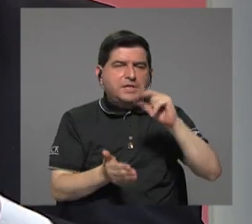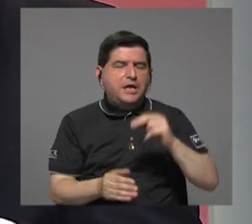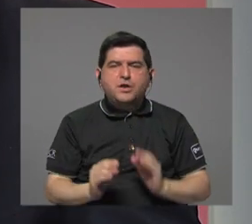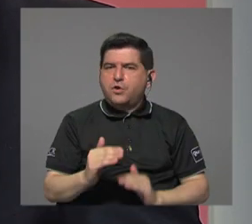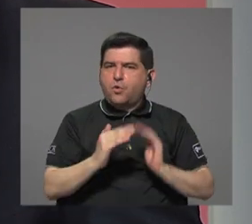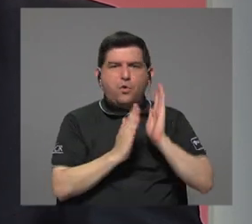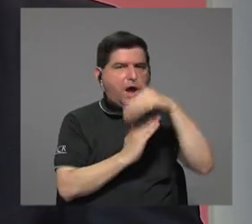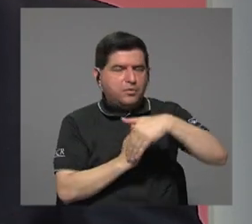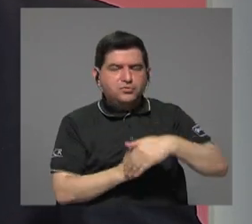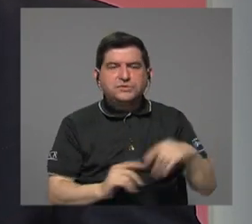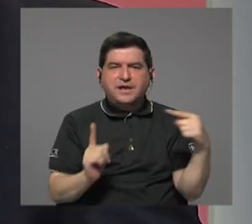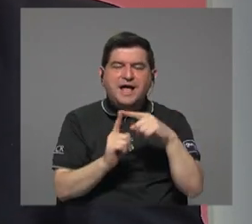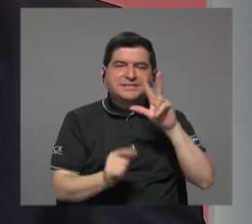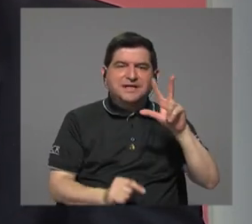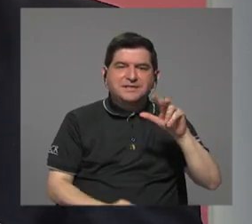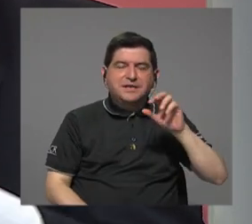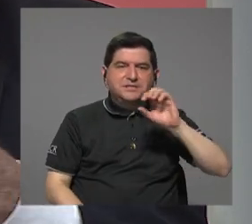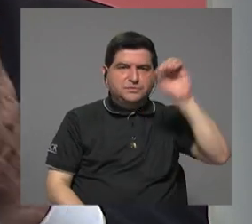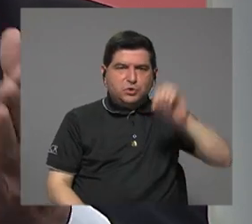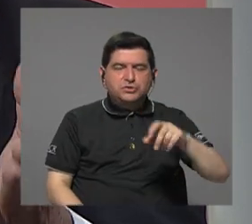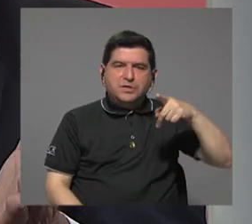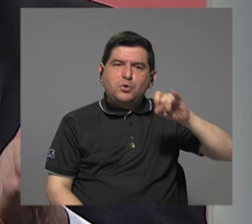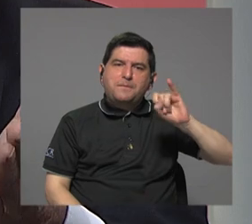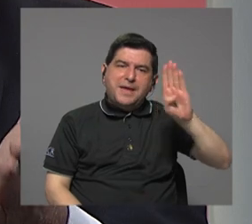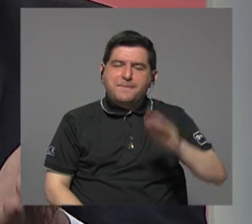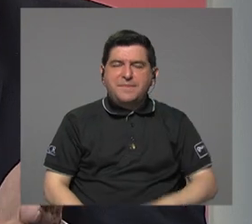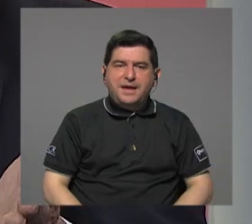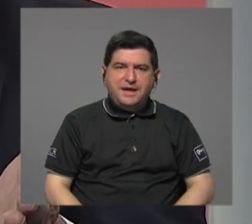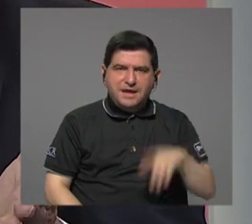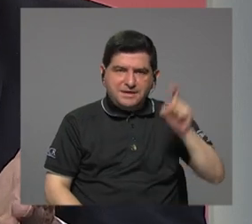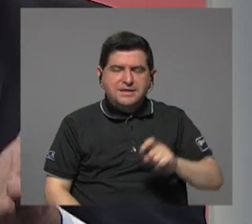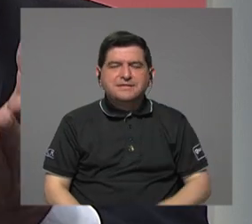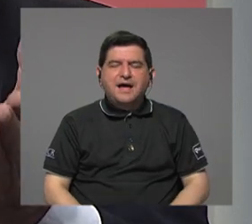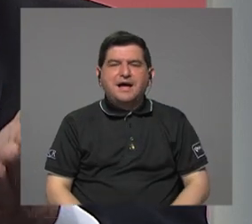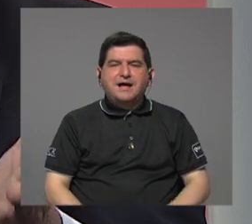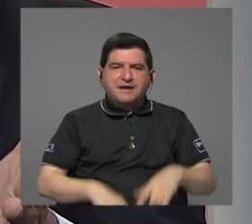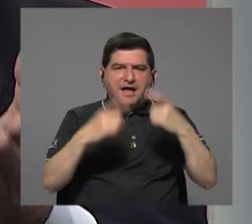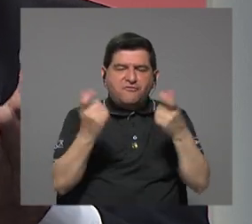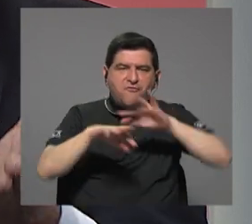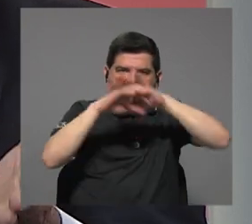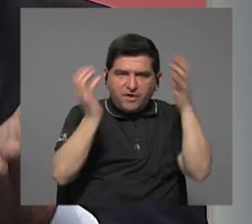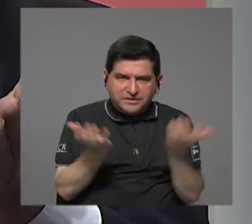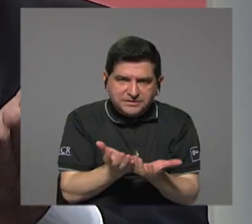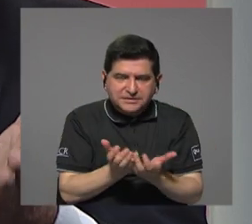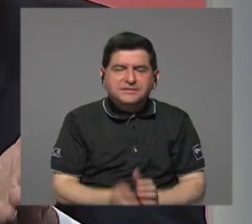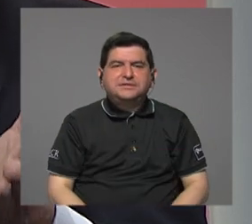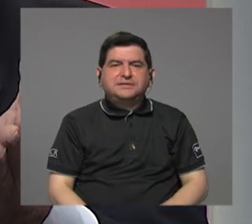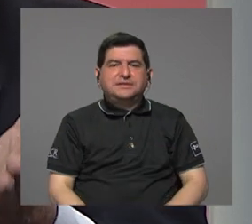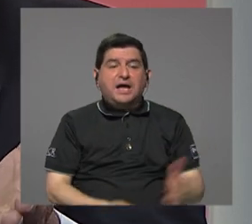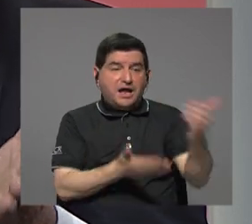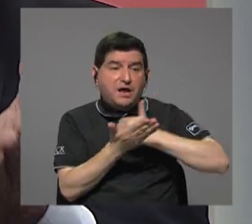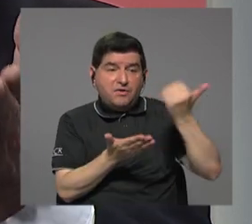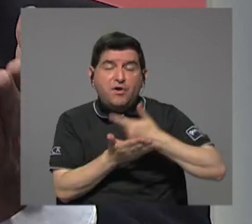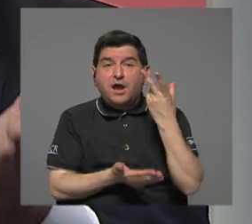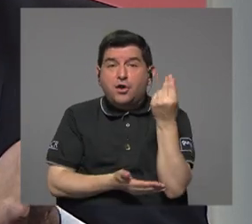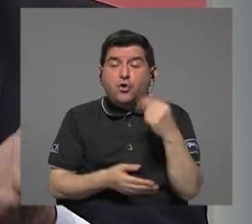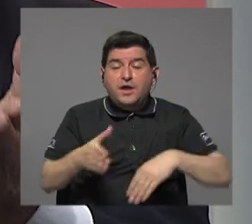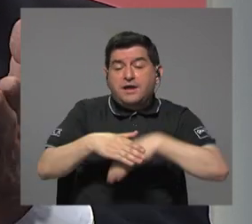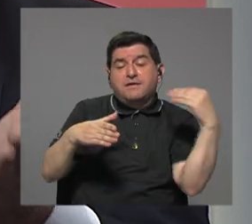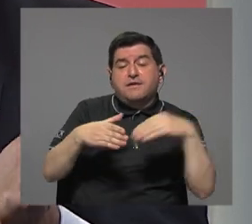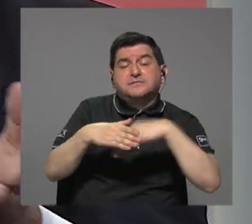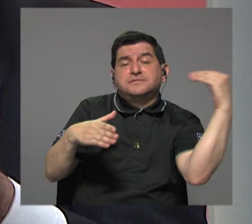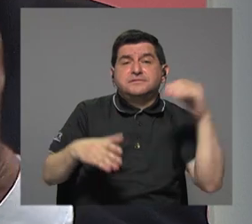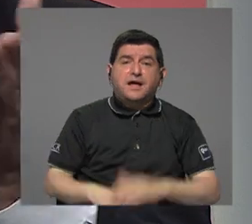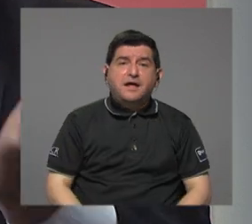de más hasta tres puntos del pp nosotros debemos meter renta mundial para recaudar plata que se nos está yendo de aquí